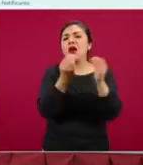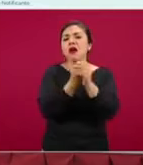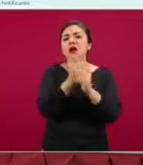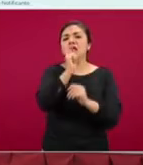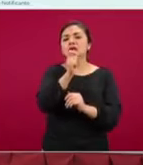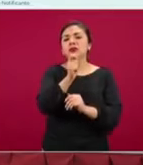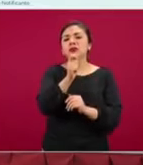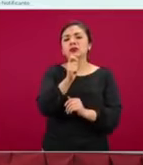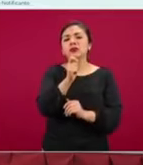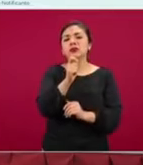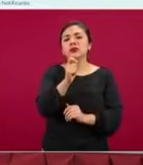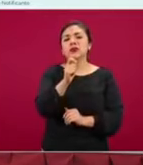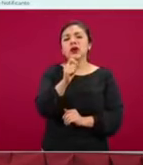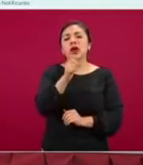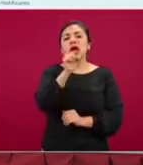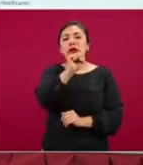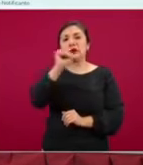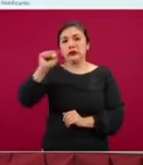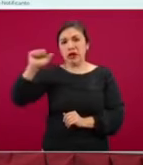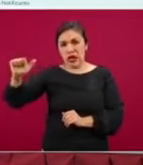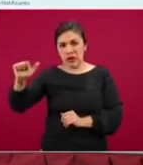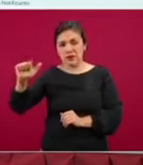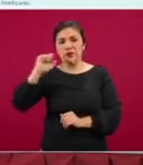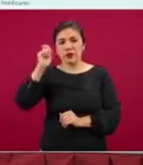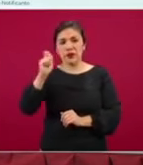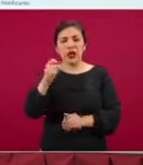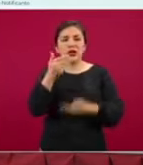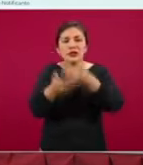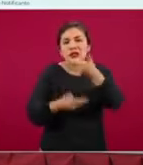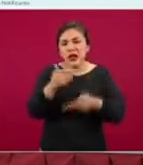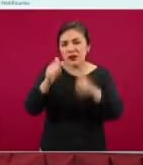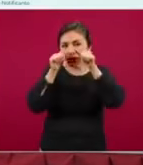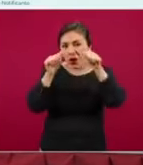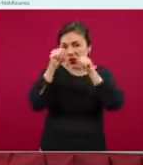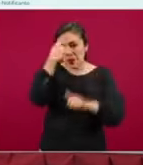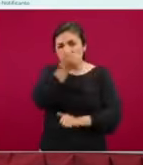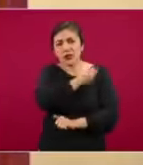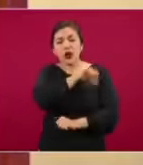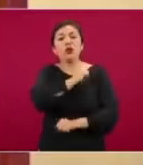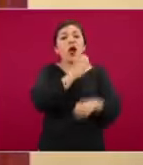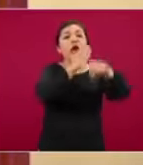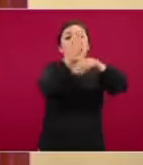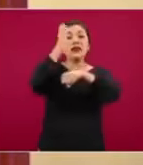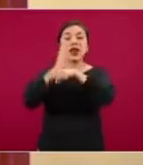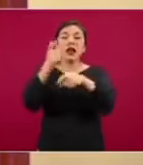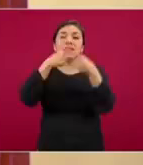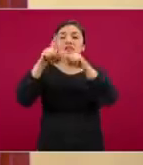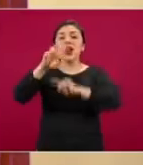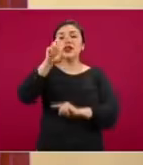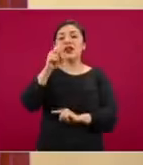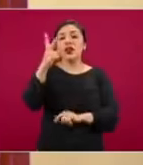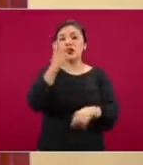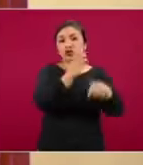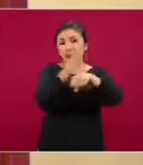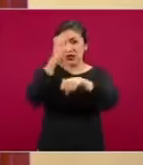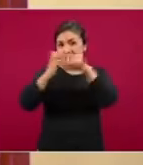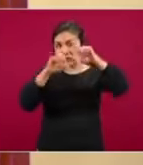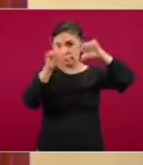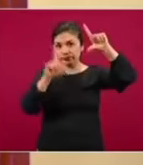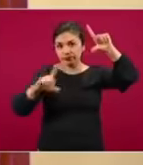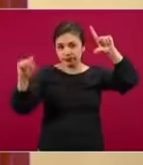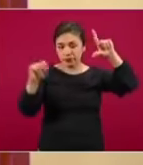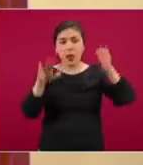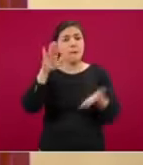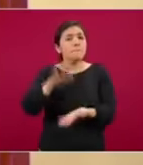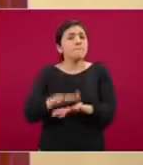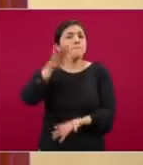la Secretaría de Salud. Estamos hablando de los servicios de salud estatales de las 32 entidades federativas,